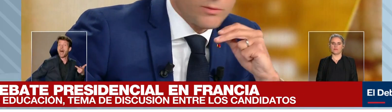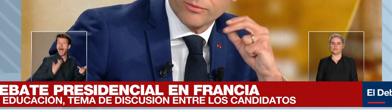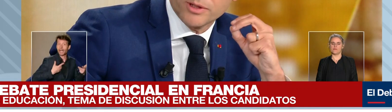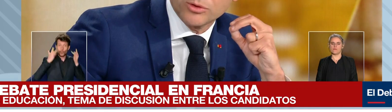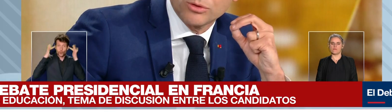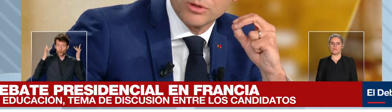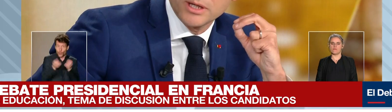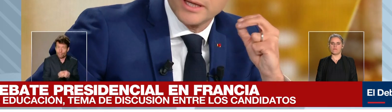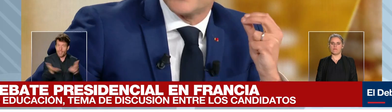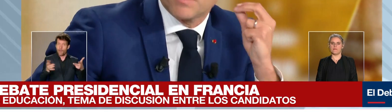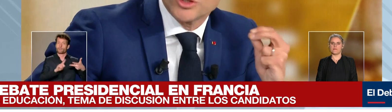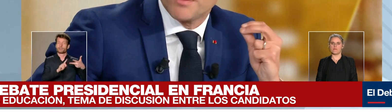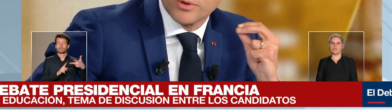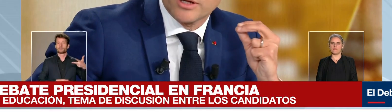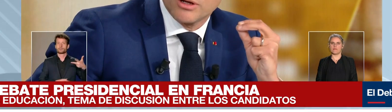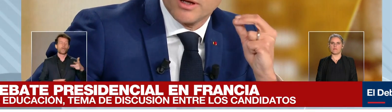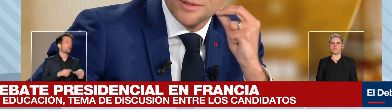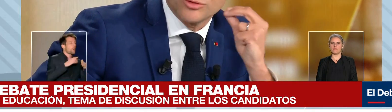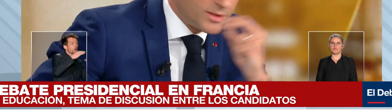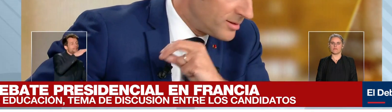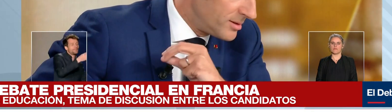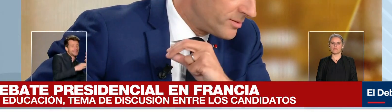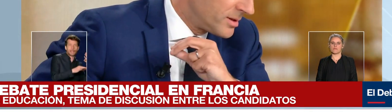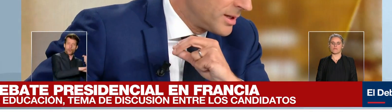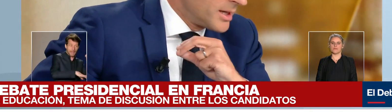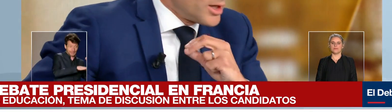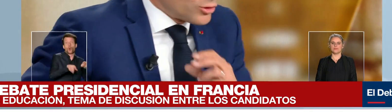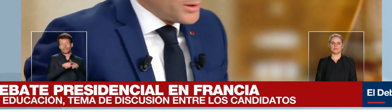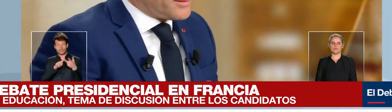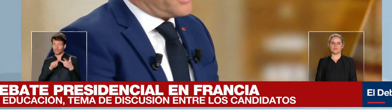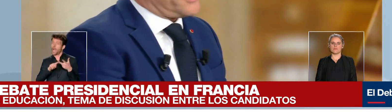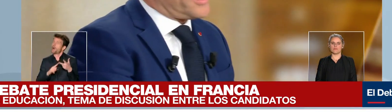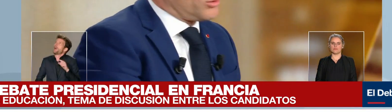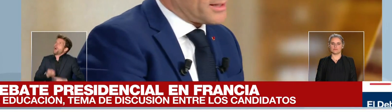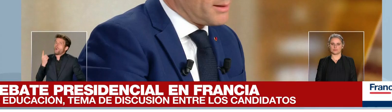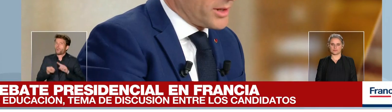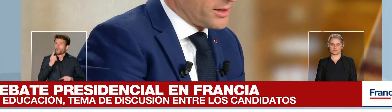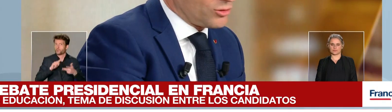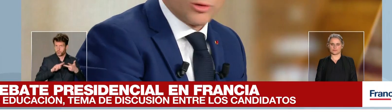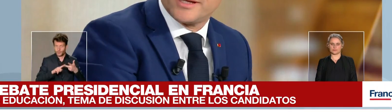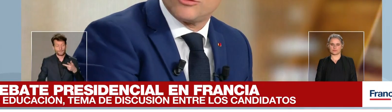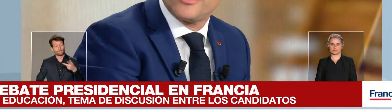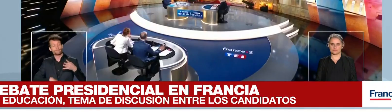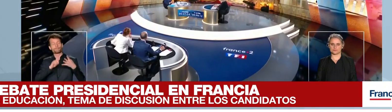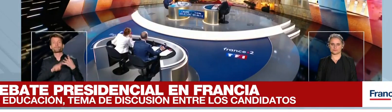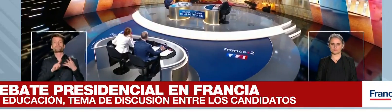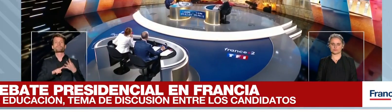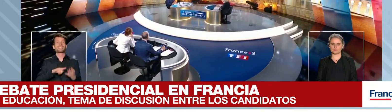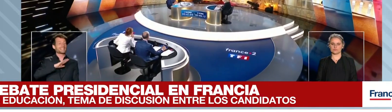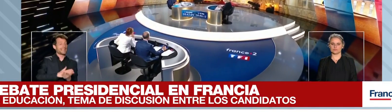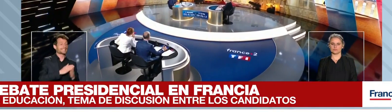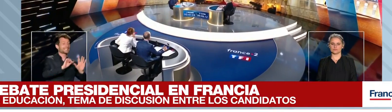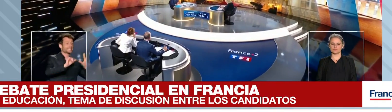la educación artística y cultural, que es un proyecto para la escuela, para mí, decisivo, y poner los medios